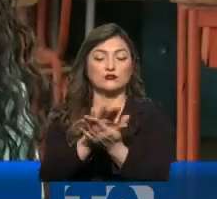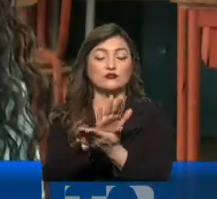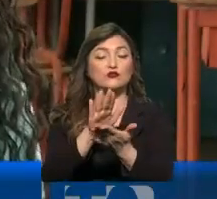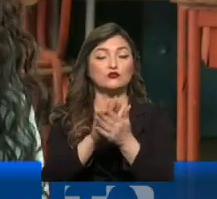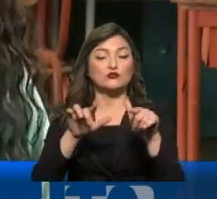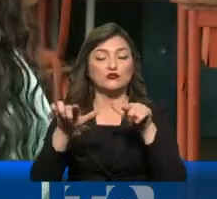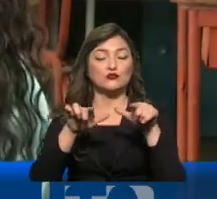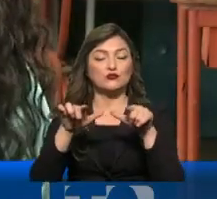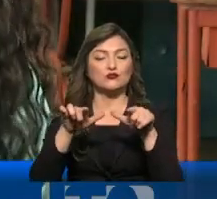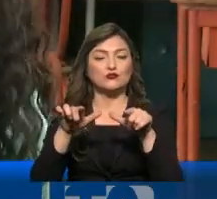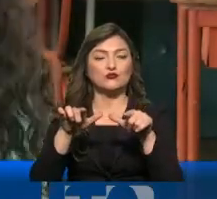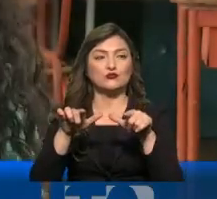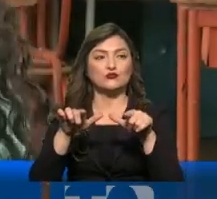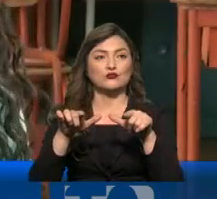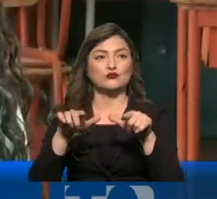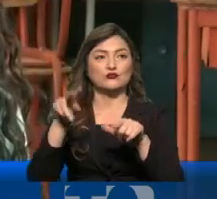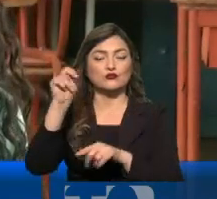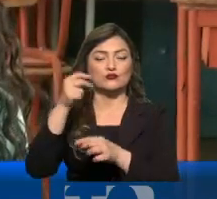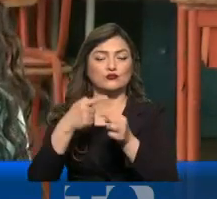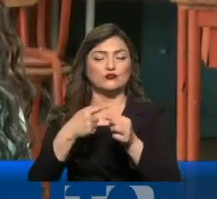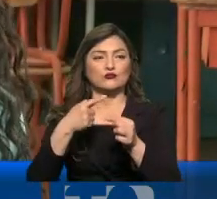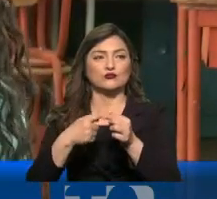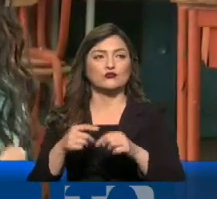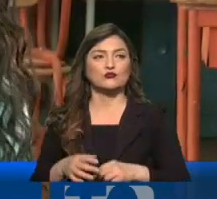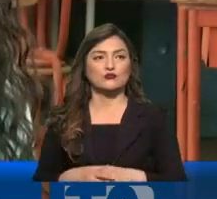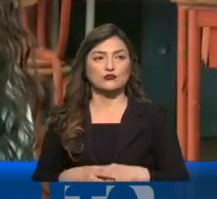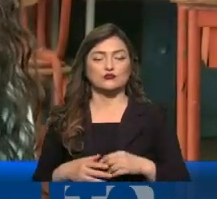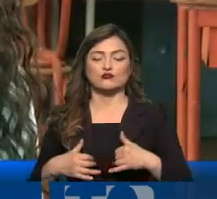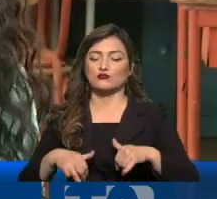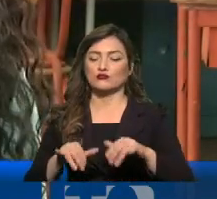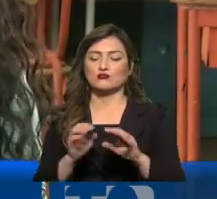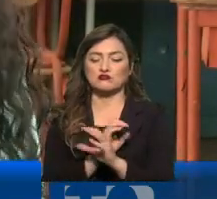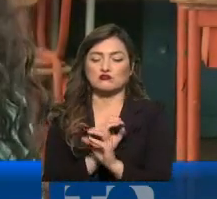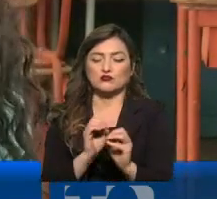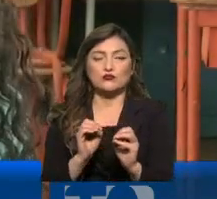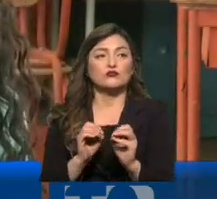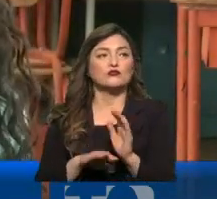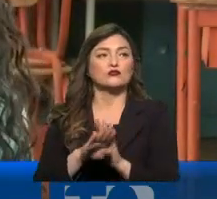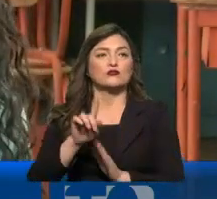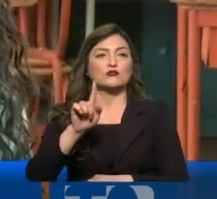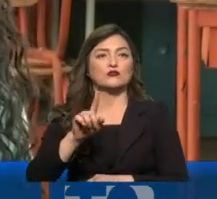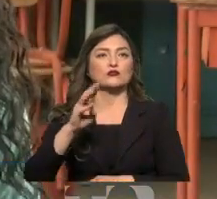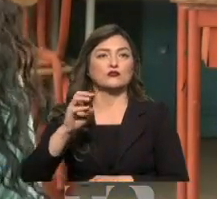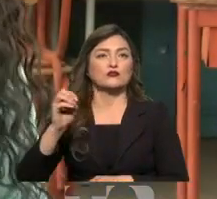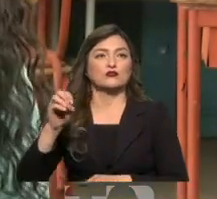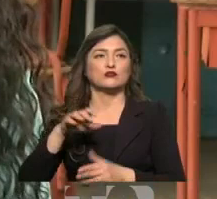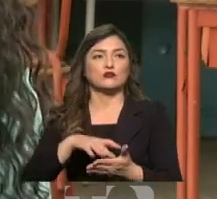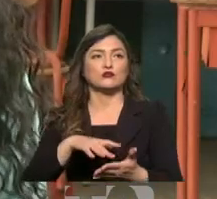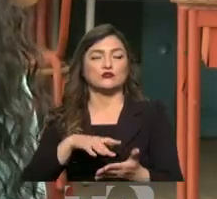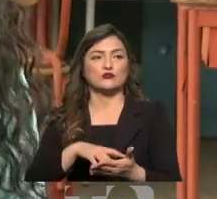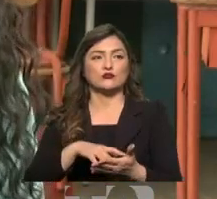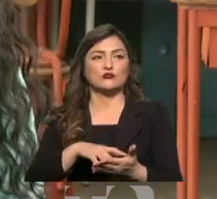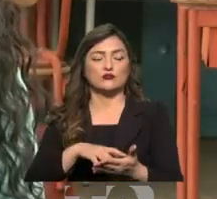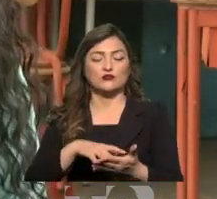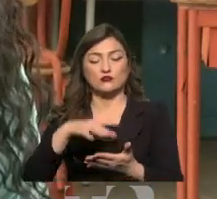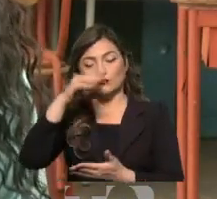educativo, ubicado en un populoso sector del norte de Quito, continuarán vacías. Los más de 1.600 estudiantes que se educan